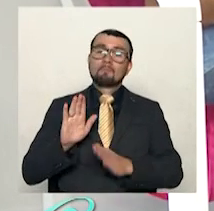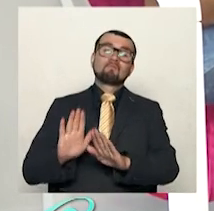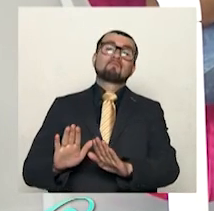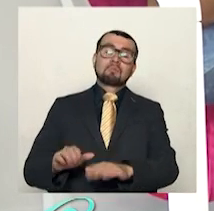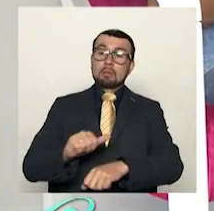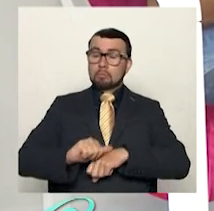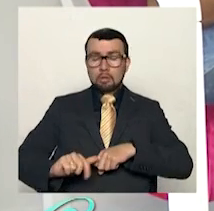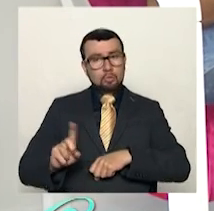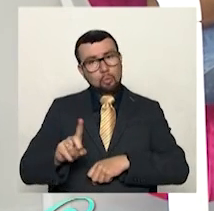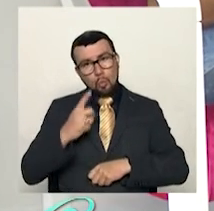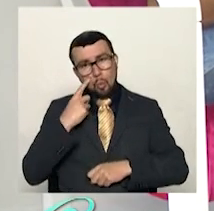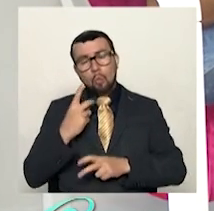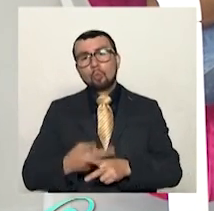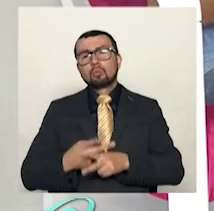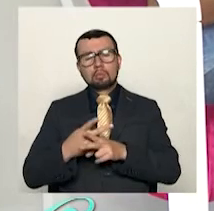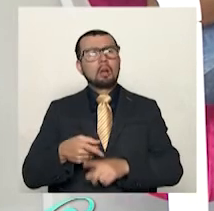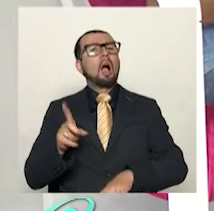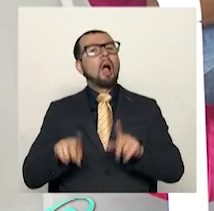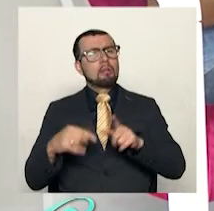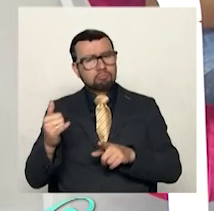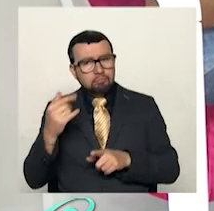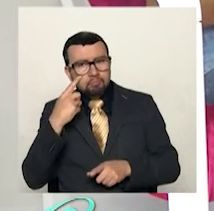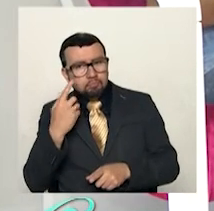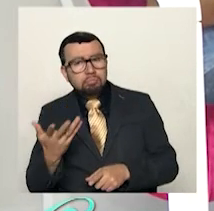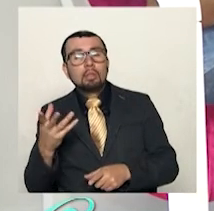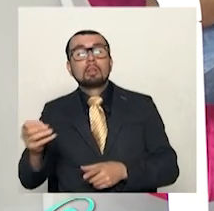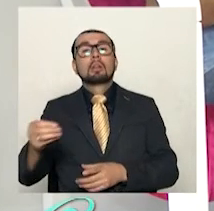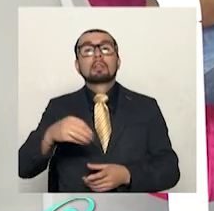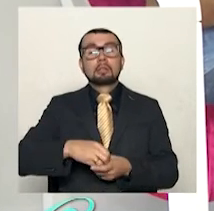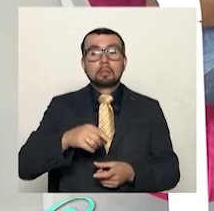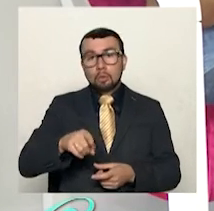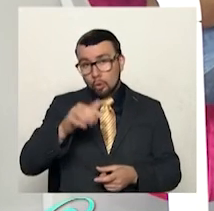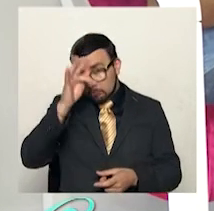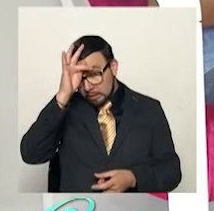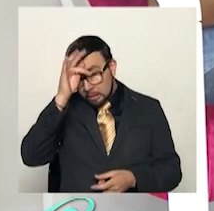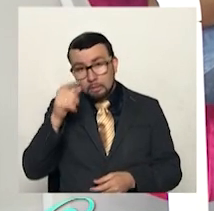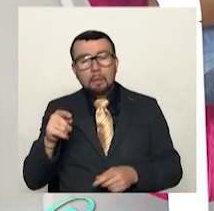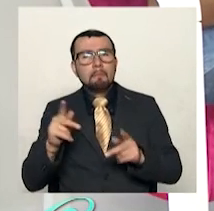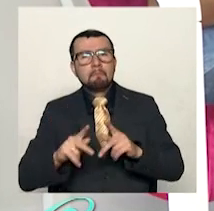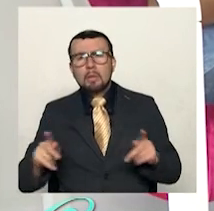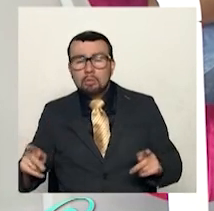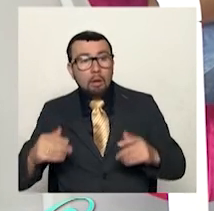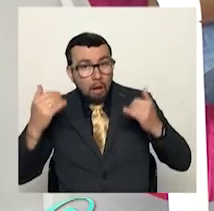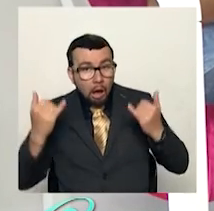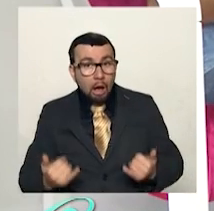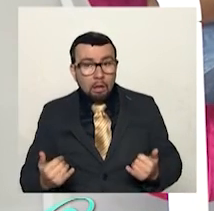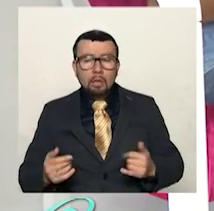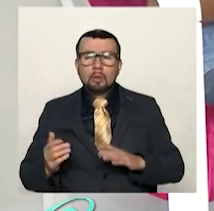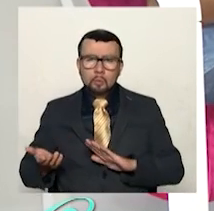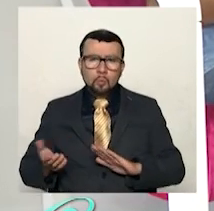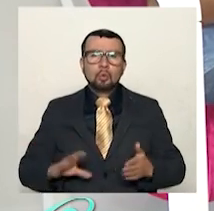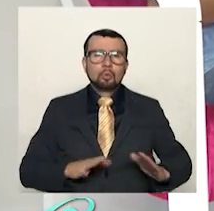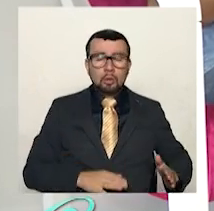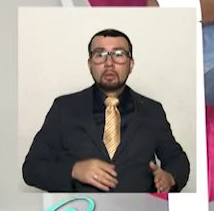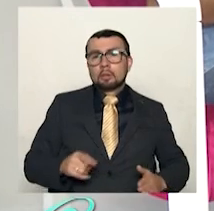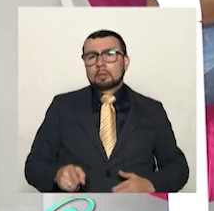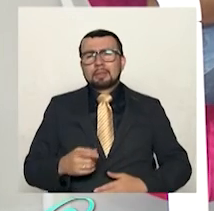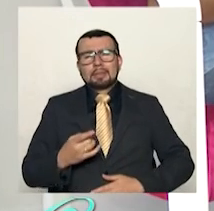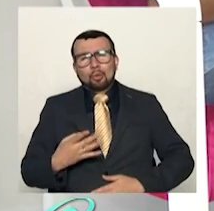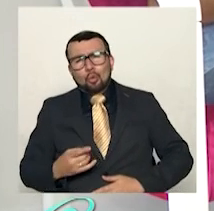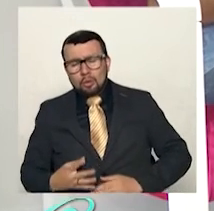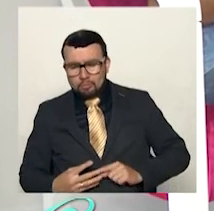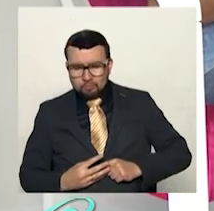tener mucho cuidado. Y se ha visto, por ejemplo, dentro de los hospitales, gente en pleno siglo XX muriéndose de